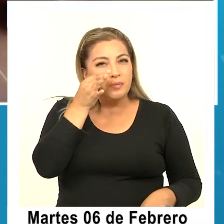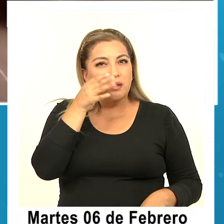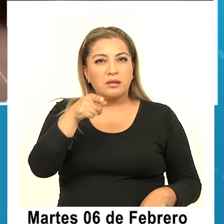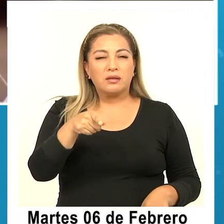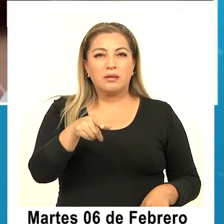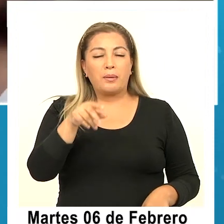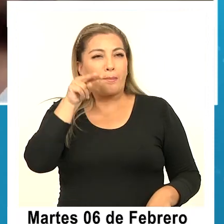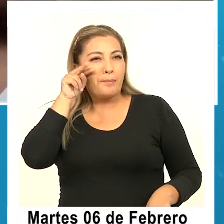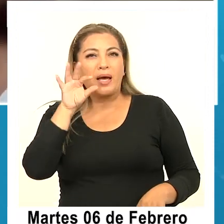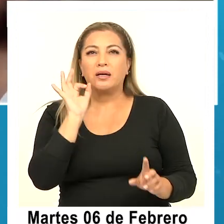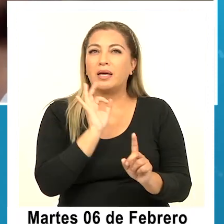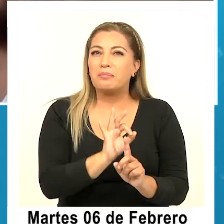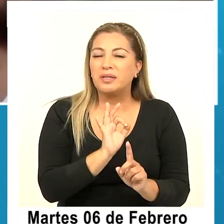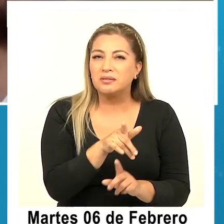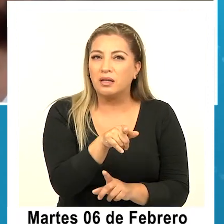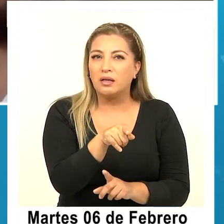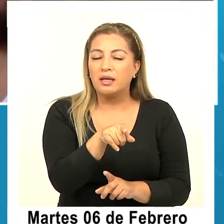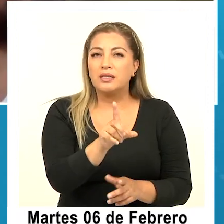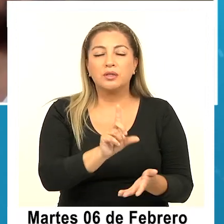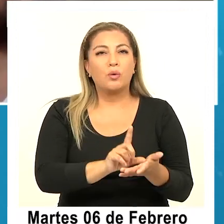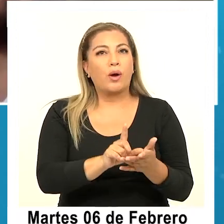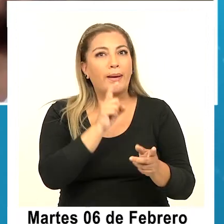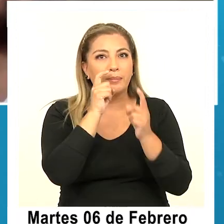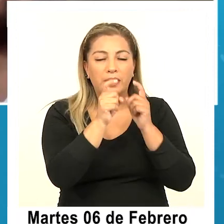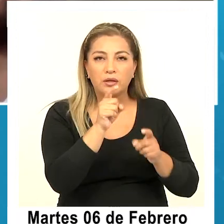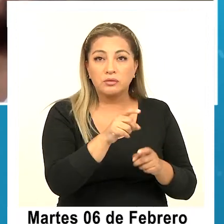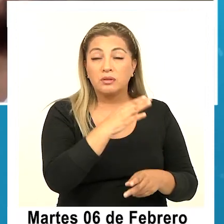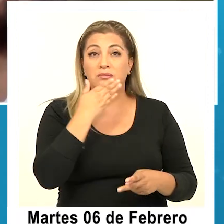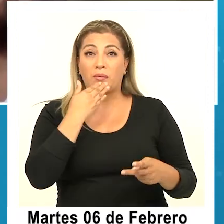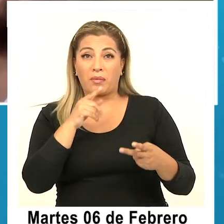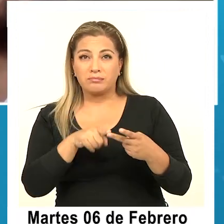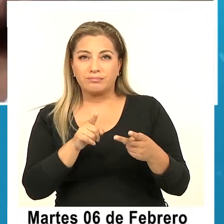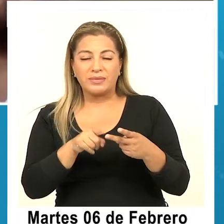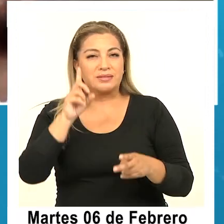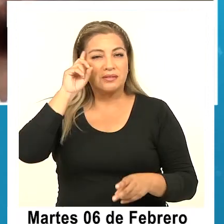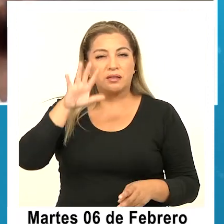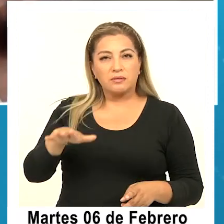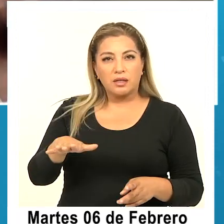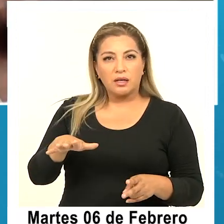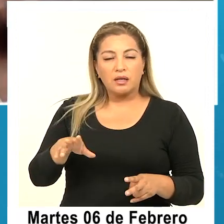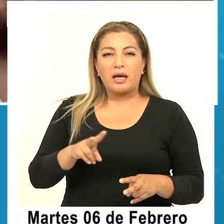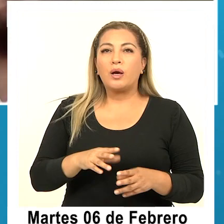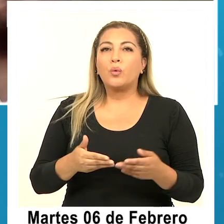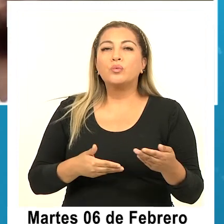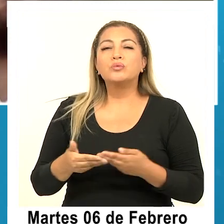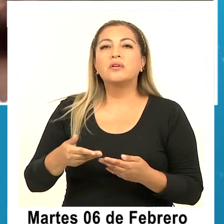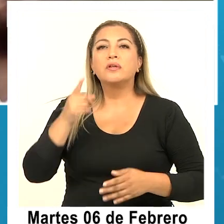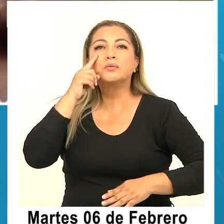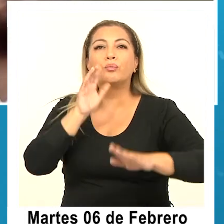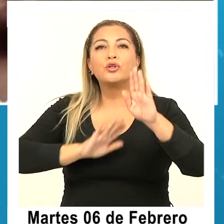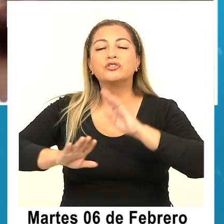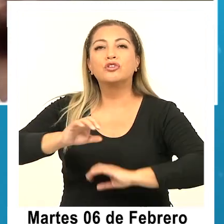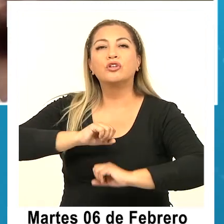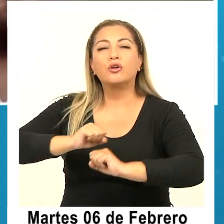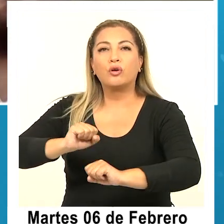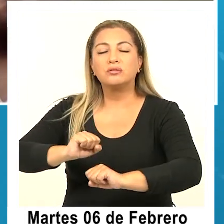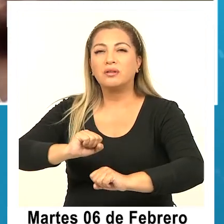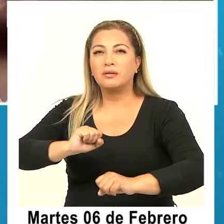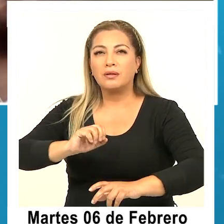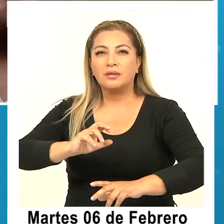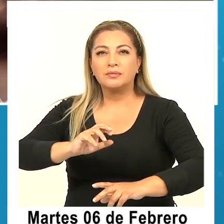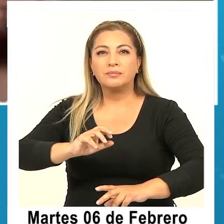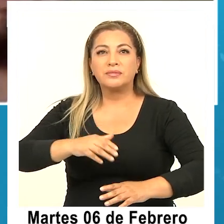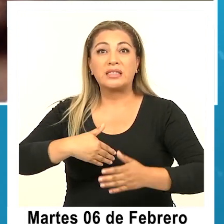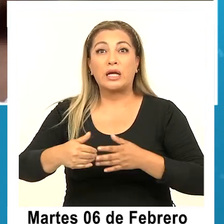vigile especialmente las zonas de riesgo. En segunda parte, hay que ver cómo creamos un servicio de protección en contra de las